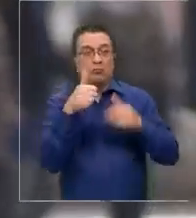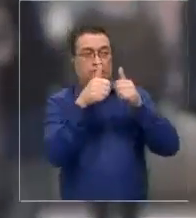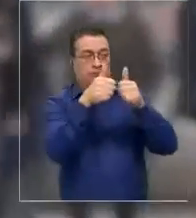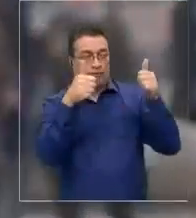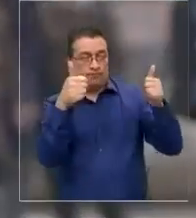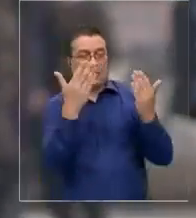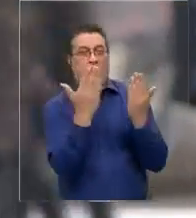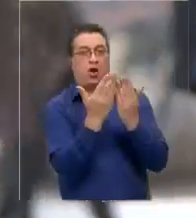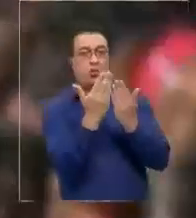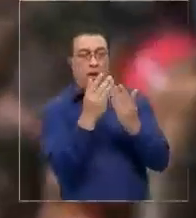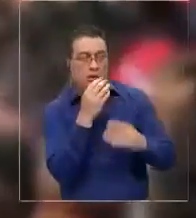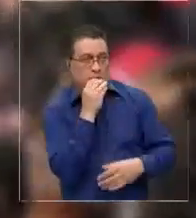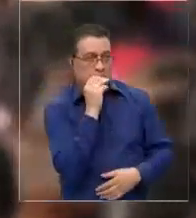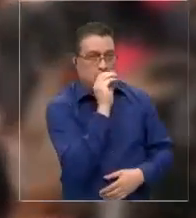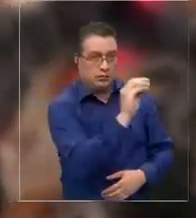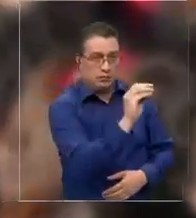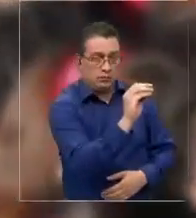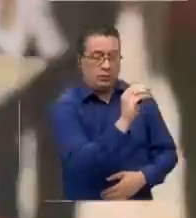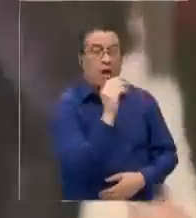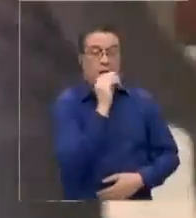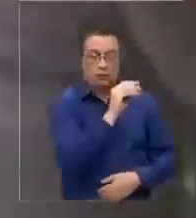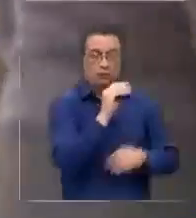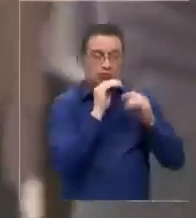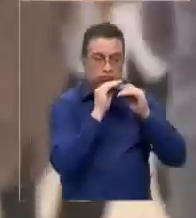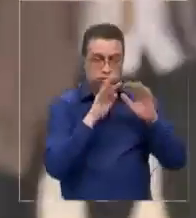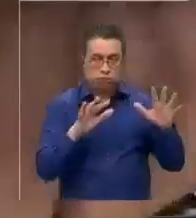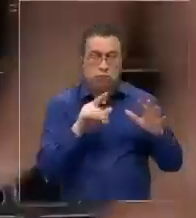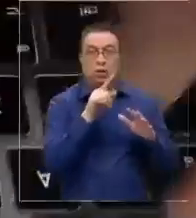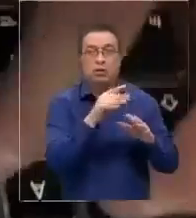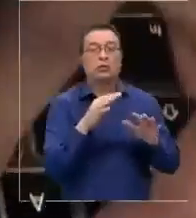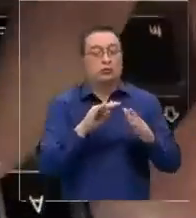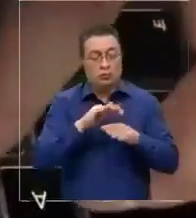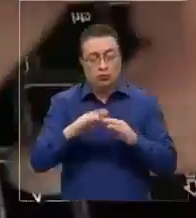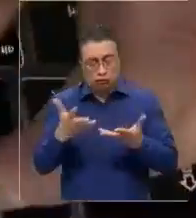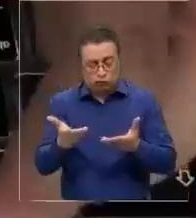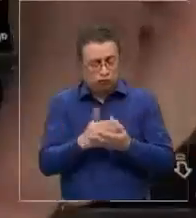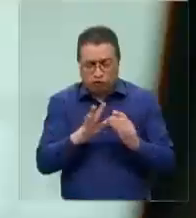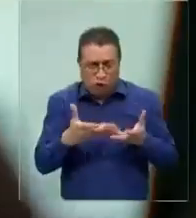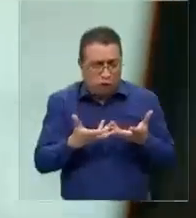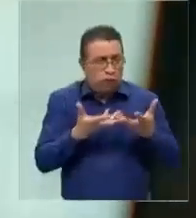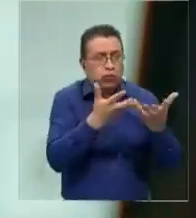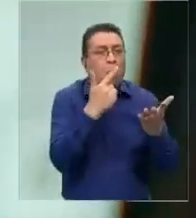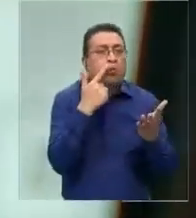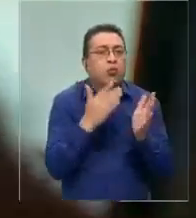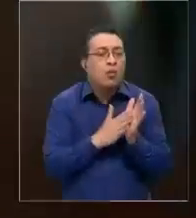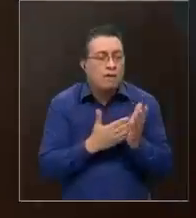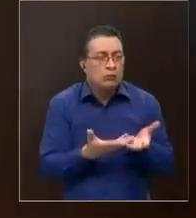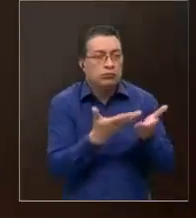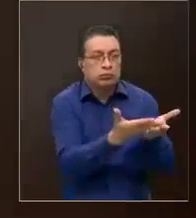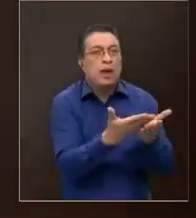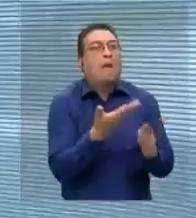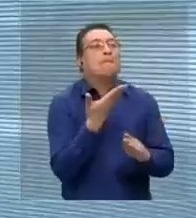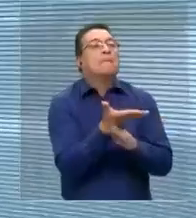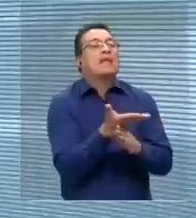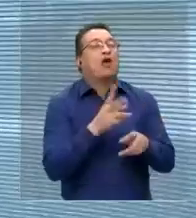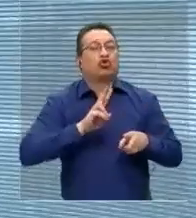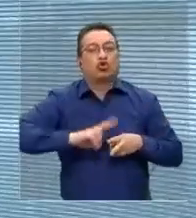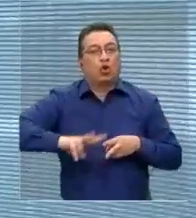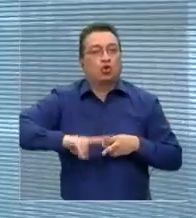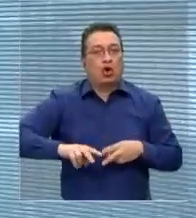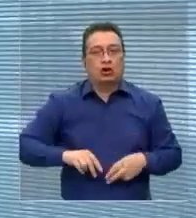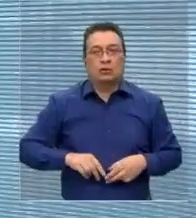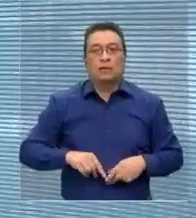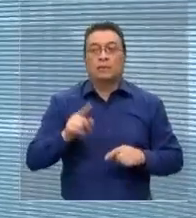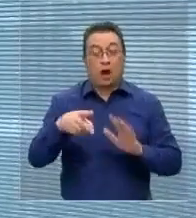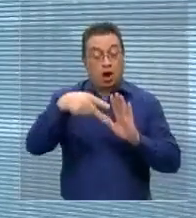del establecimiento escolar, dar la alerta, entregar los antecedentes que se manejen y solicitar soluciones. La normativa señala